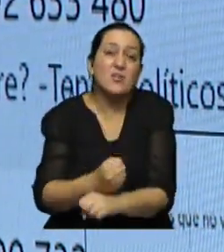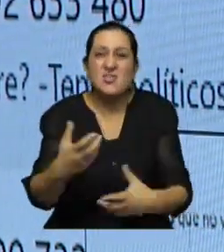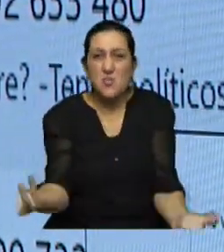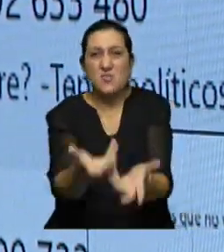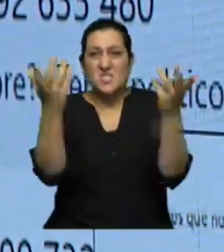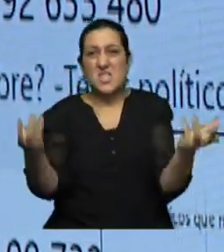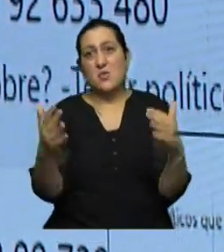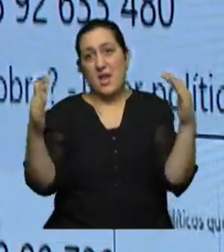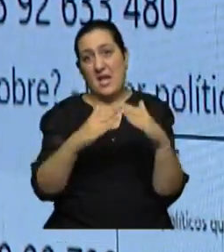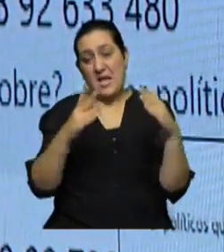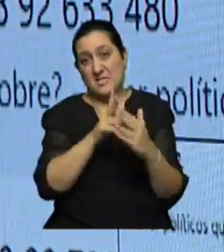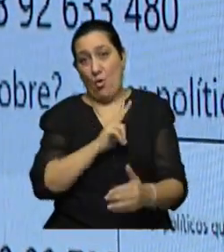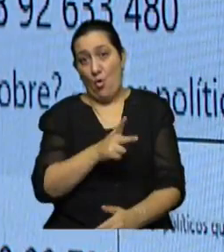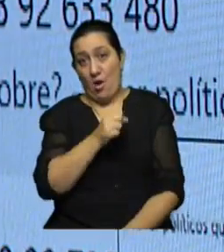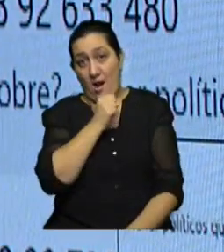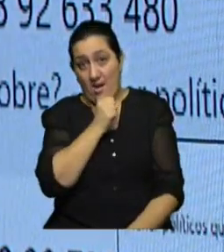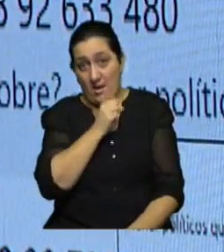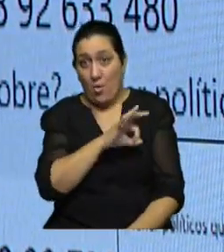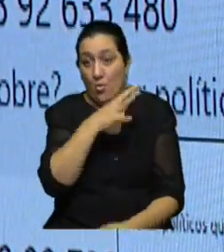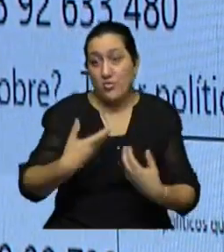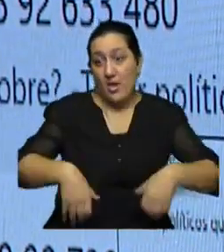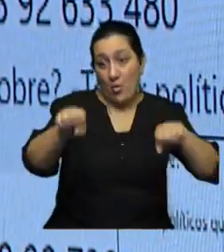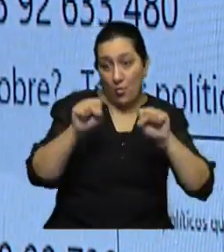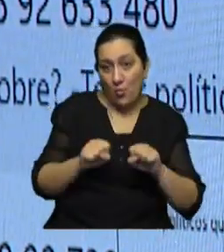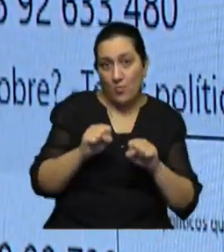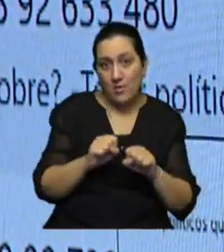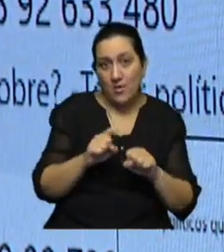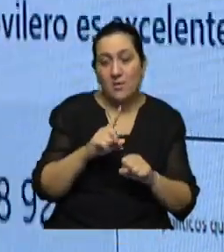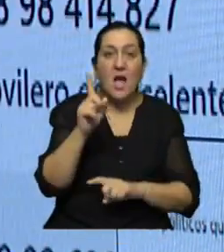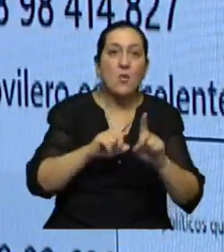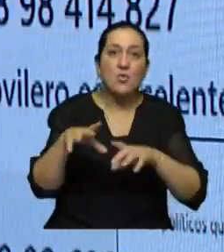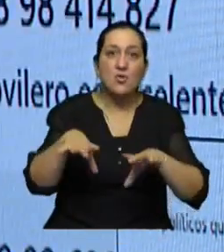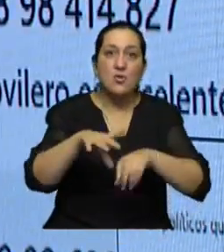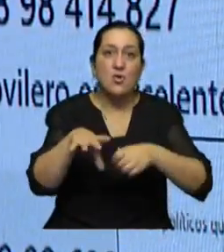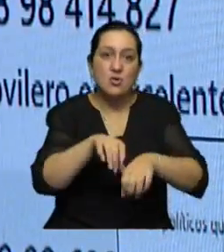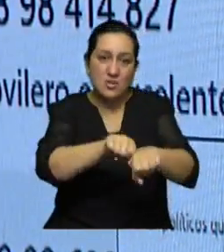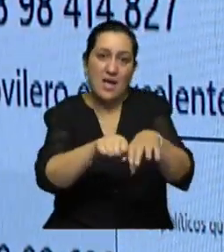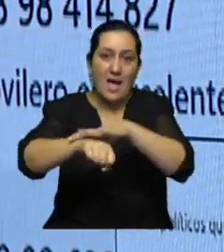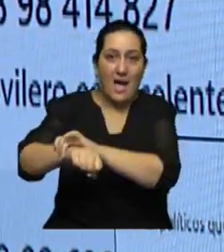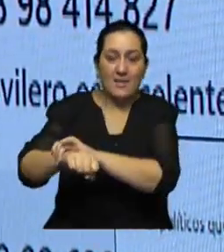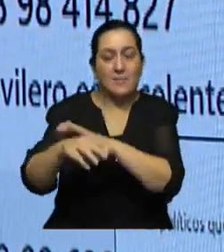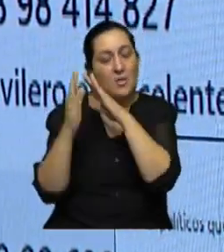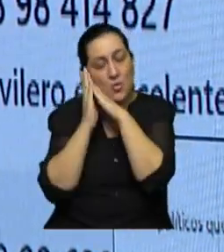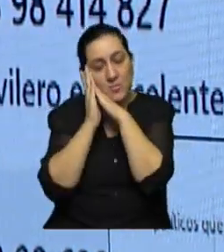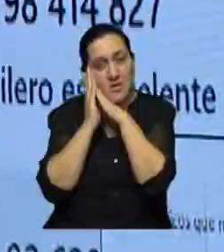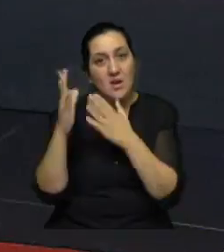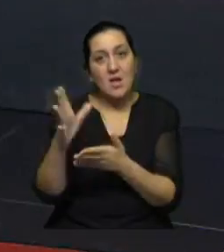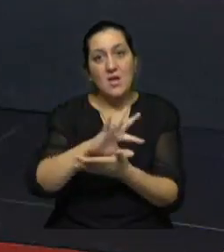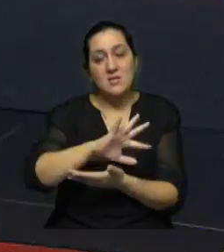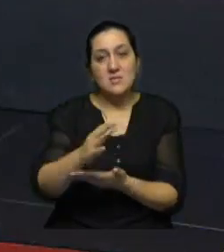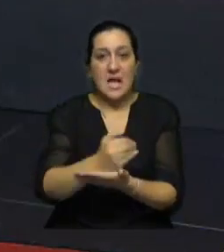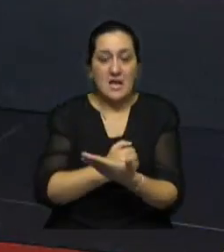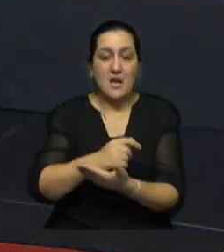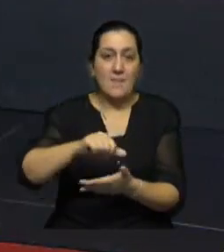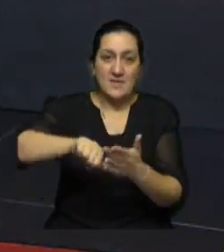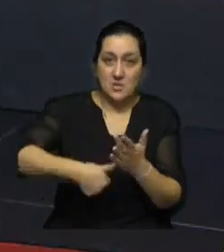salud o descubran que alguna casa de salud los ata para dormir y todos esos disparates o los dopa y les saca las pensiones. Bien,